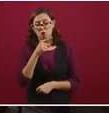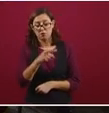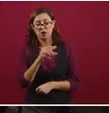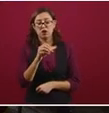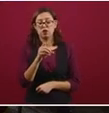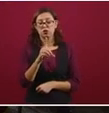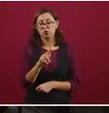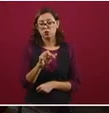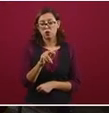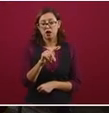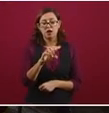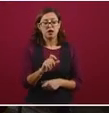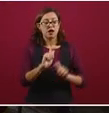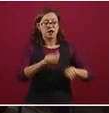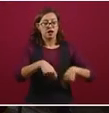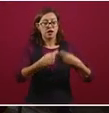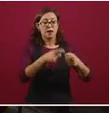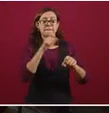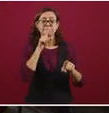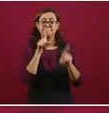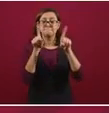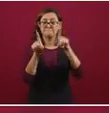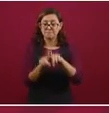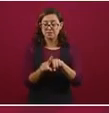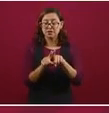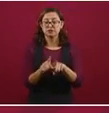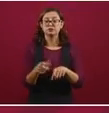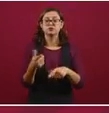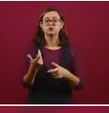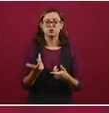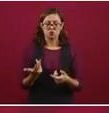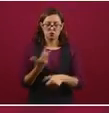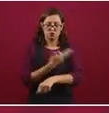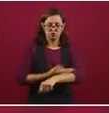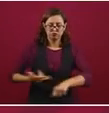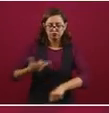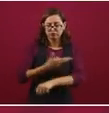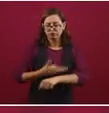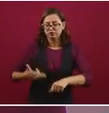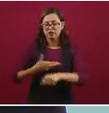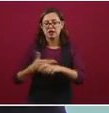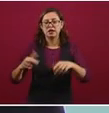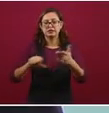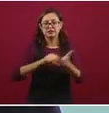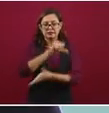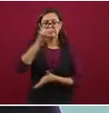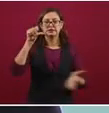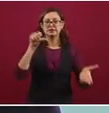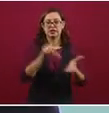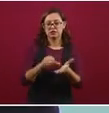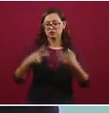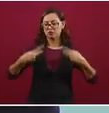quedó la estrategia para formar centros integradores para migrantes en el norte